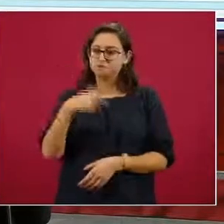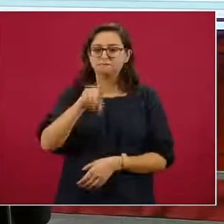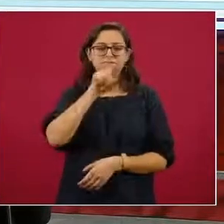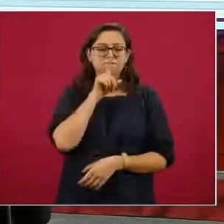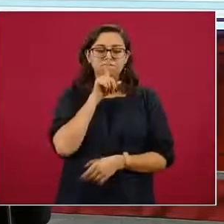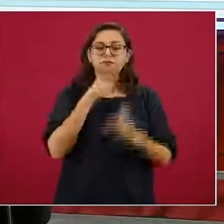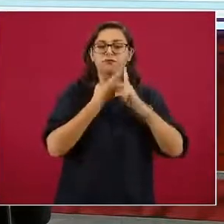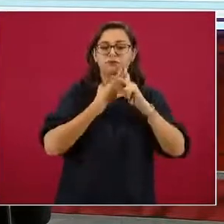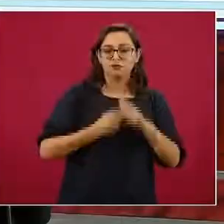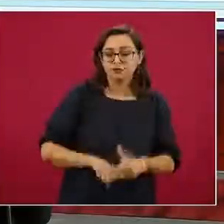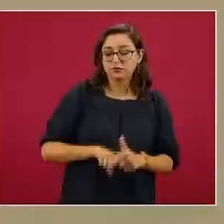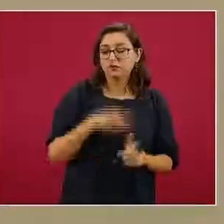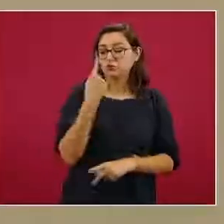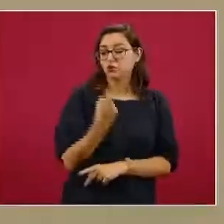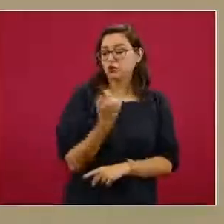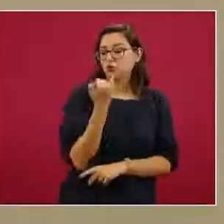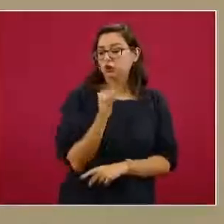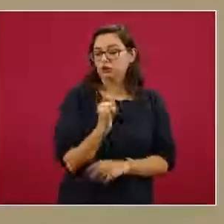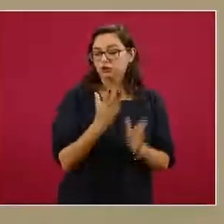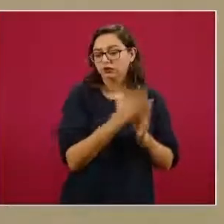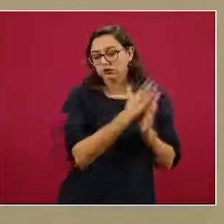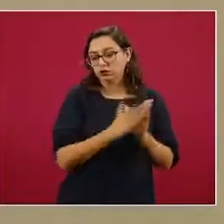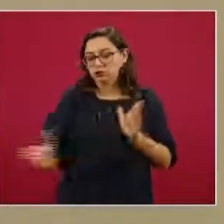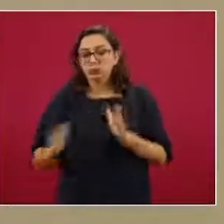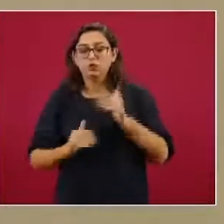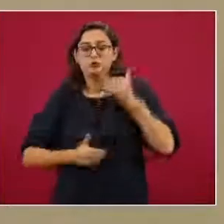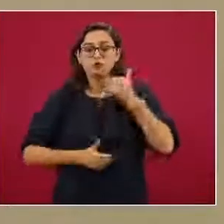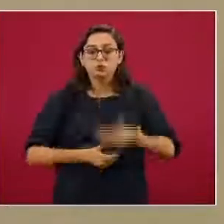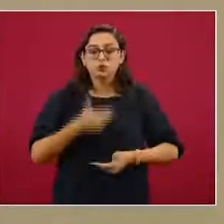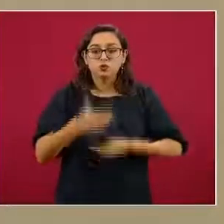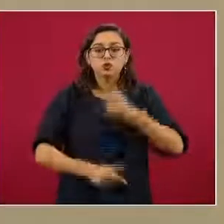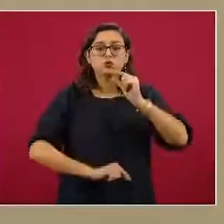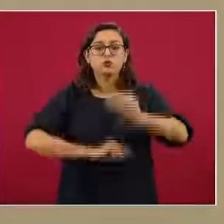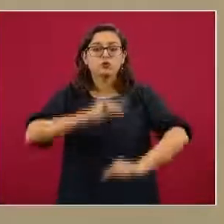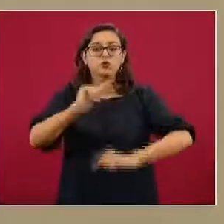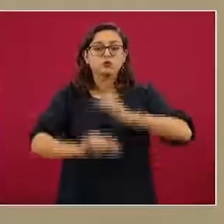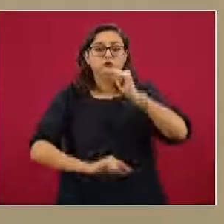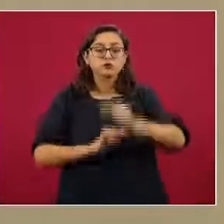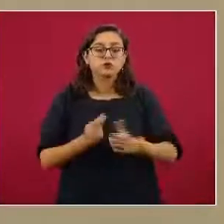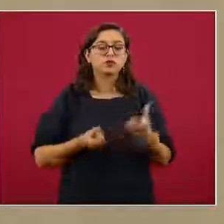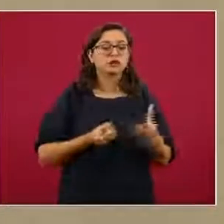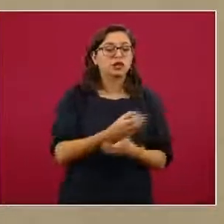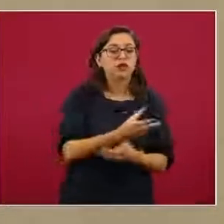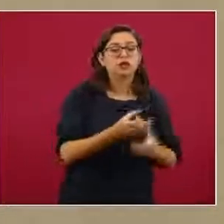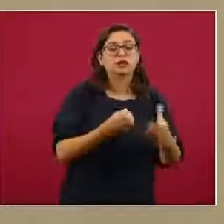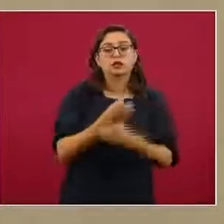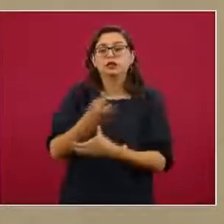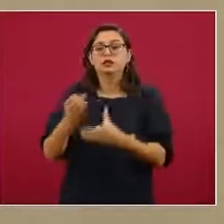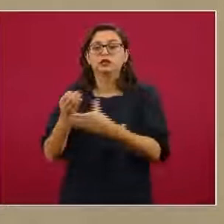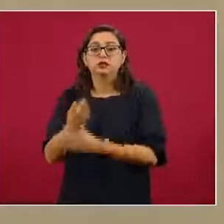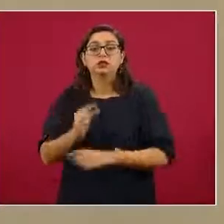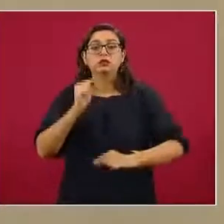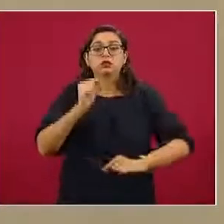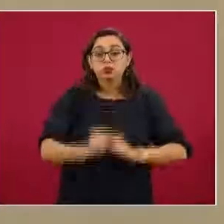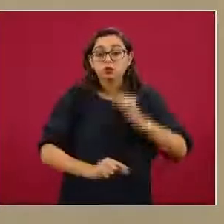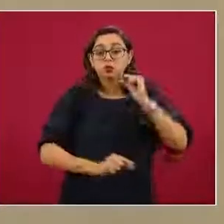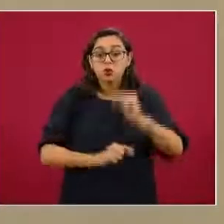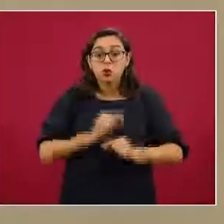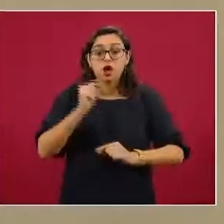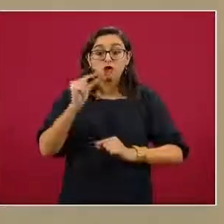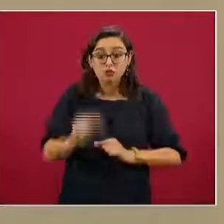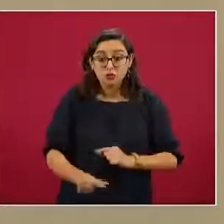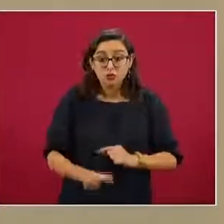de junio es un proceso gradual de desconfinamiento, de levantamiento de las